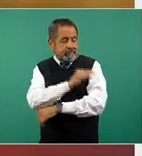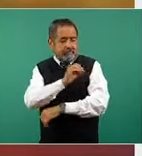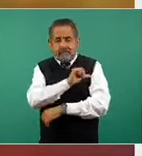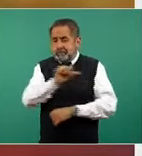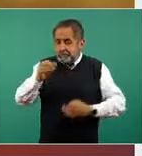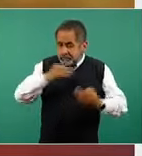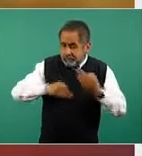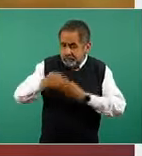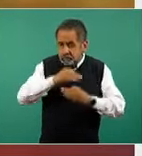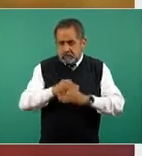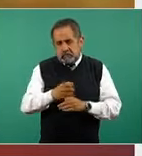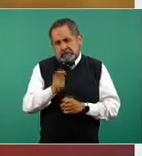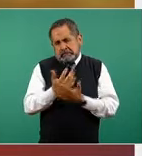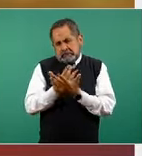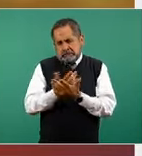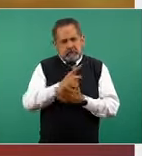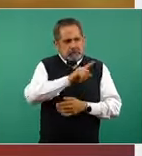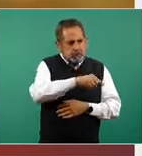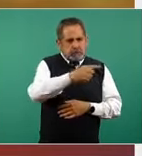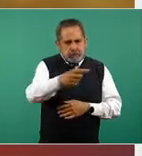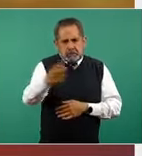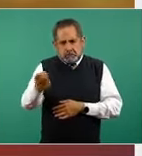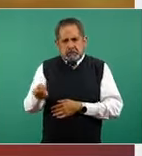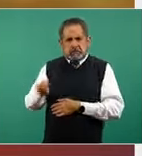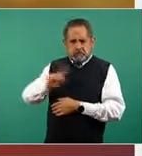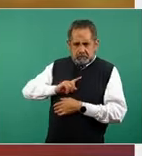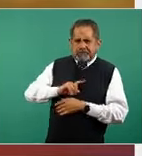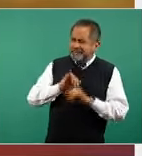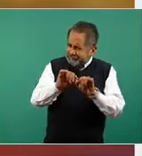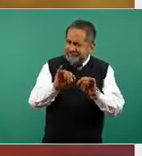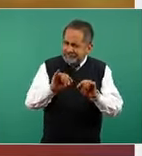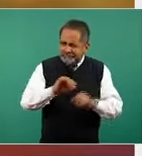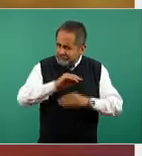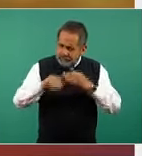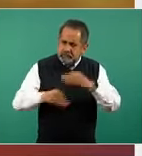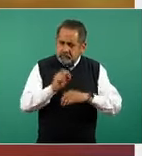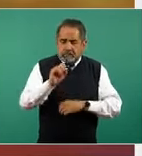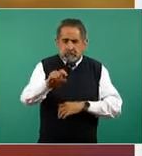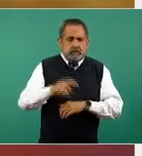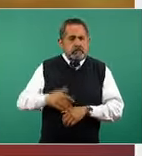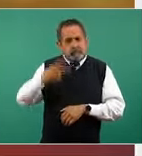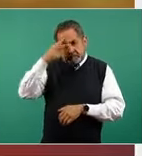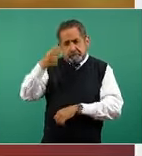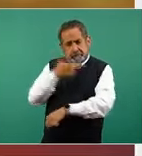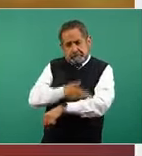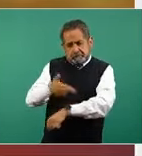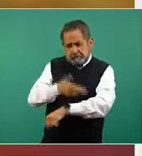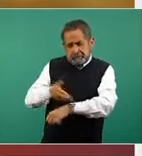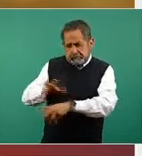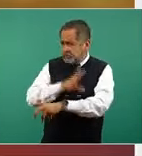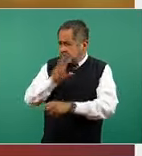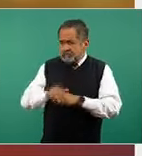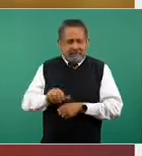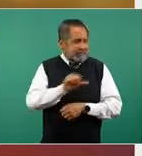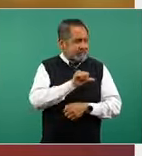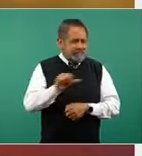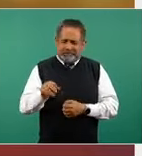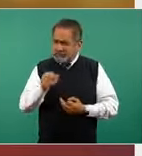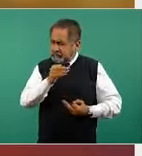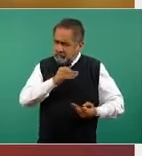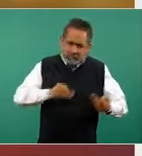esperar nuestro turno. México, lo reiteramos, ha hecho provisión para poder cubrir a toda